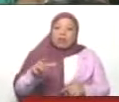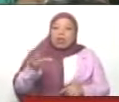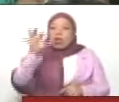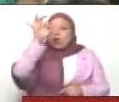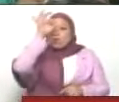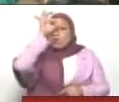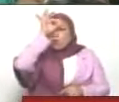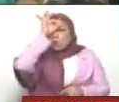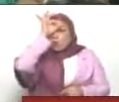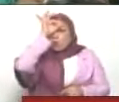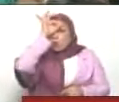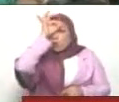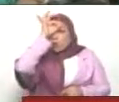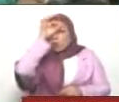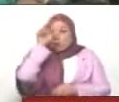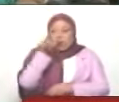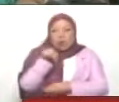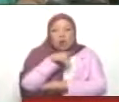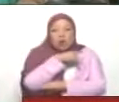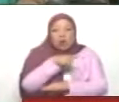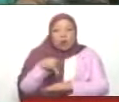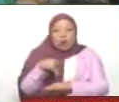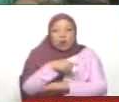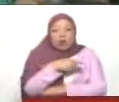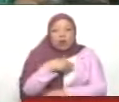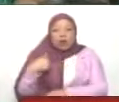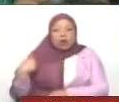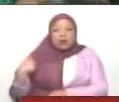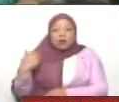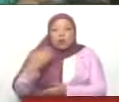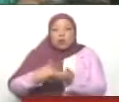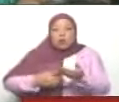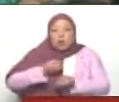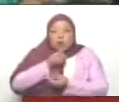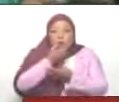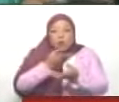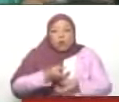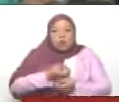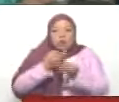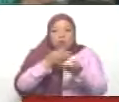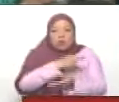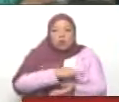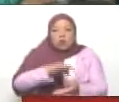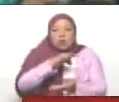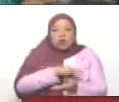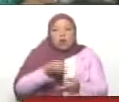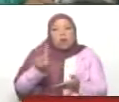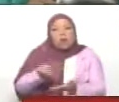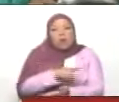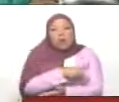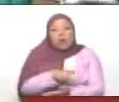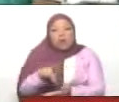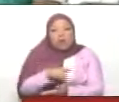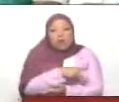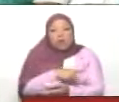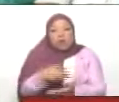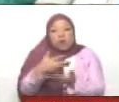analfabetas, poetas genuinos, que querían que le publicaran sus libros, sus sonetos, sus poemas, sus